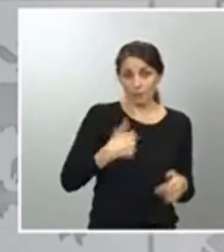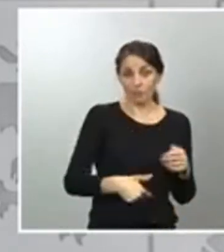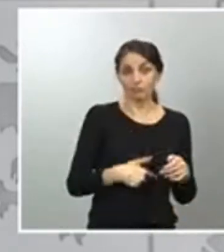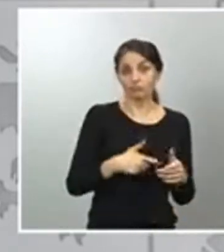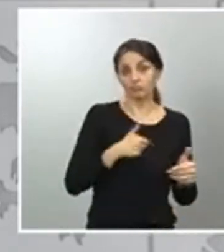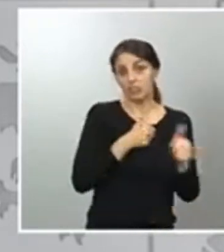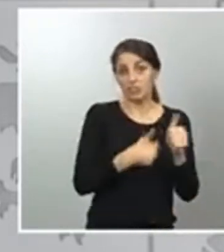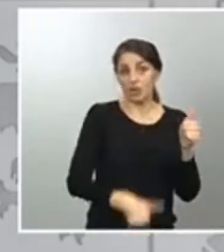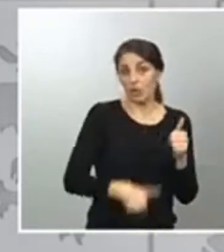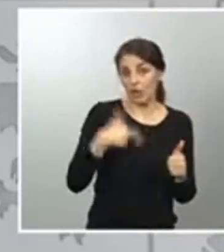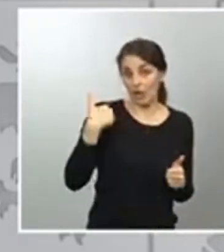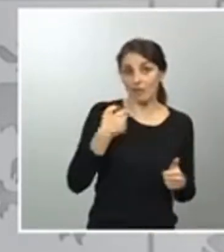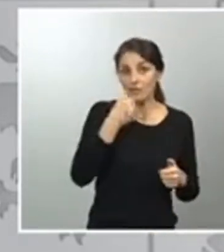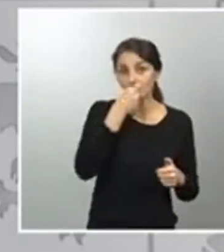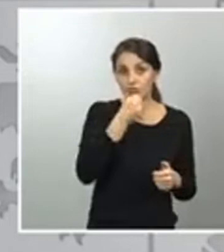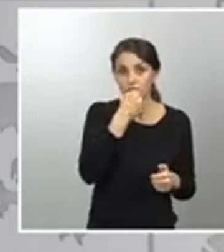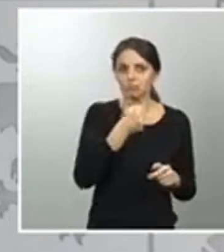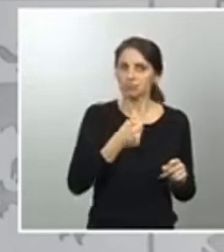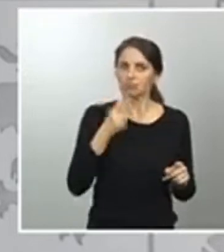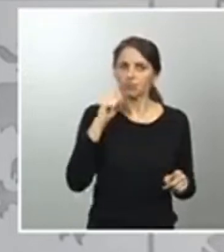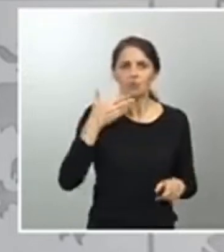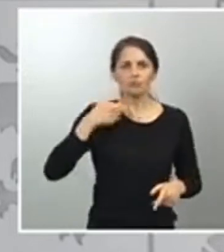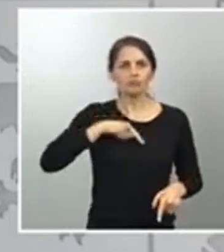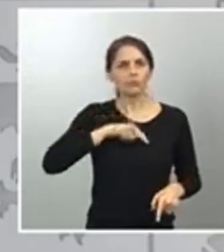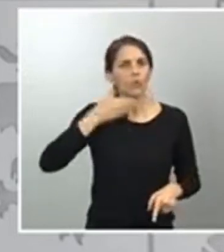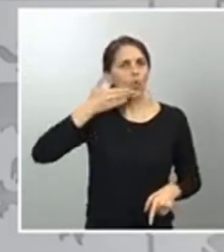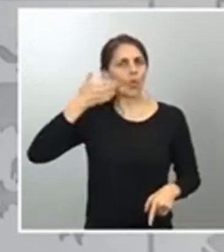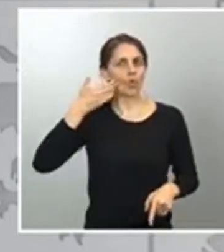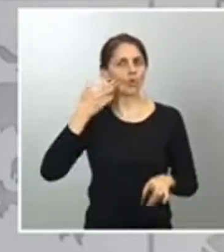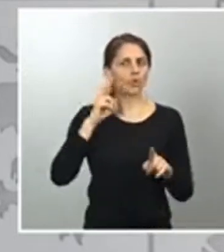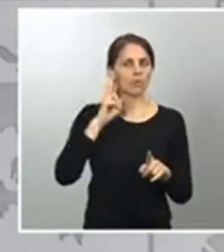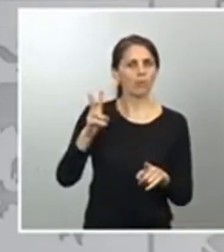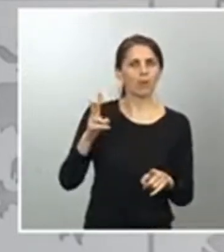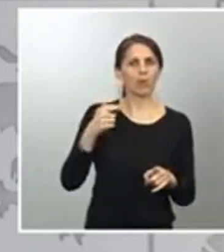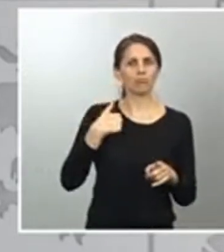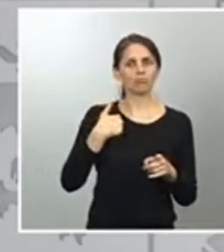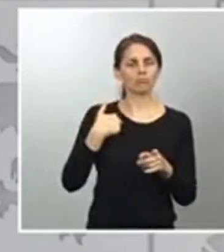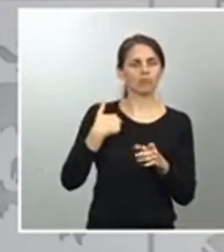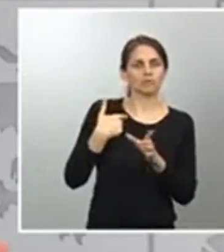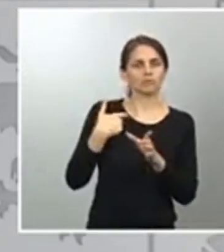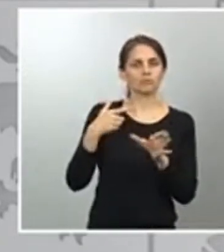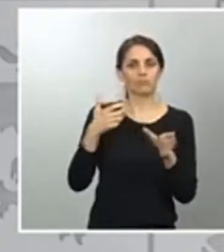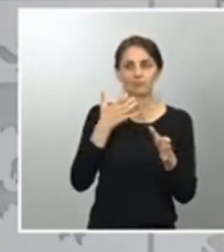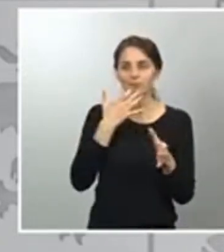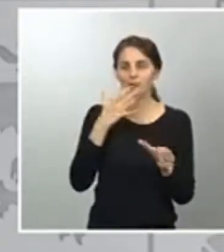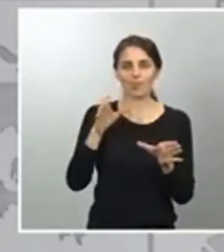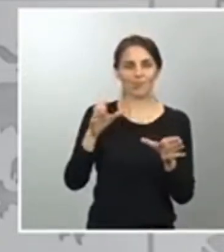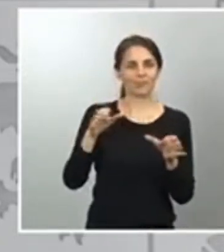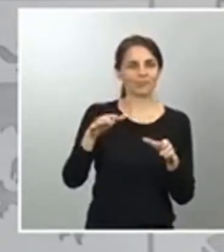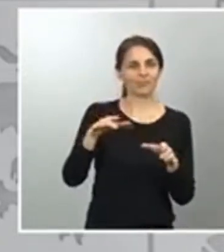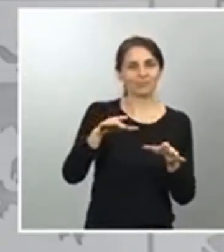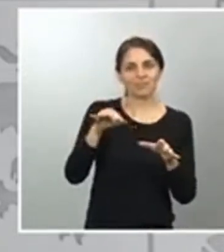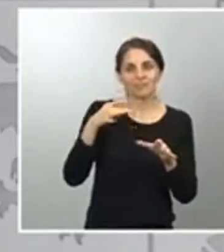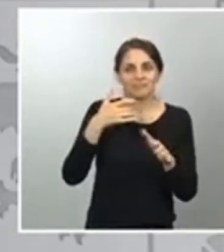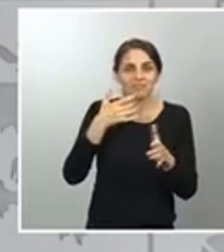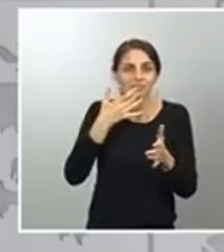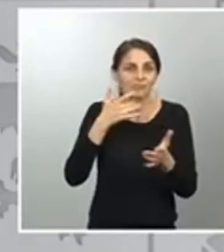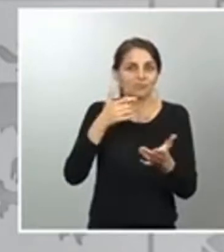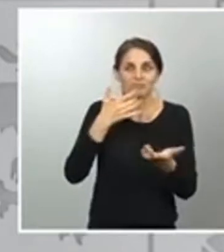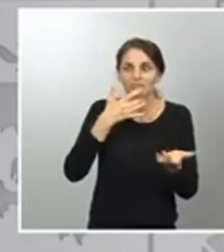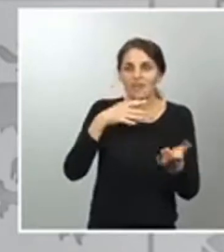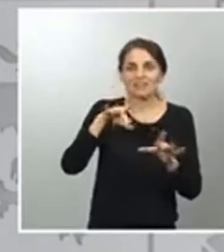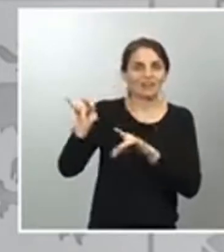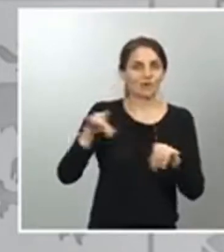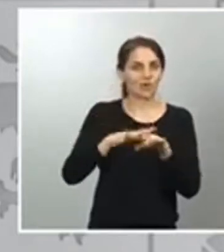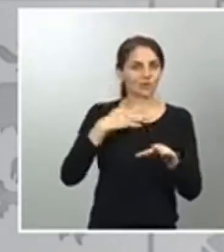ver a los líderes de la oposición del Partido Socialista en aquellos territorios donde no gobernamos, pues tender la mano para forjar un gran acuerdo, en este